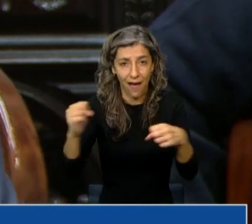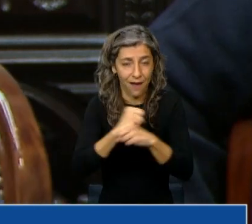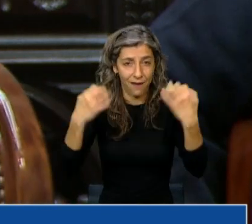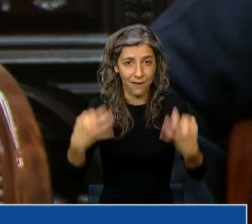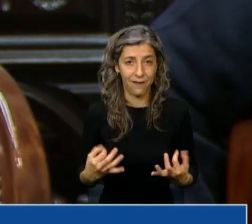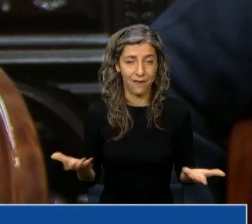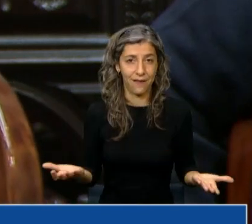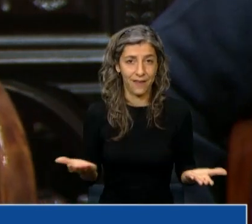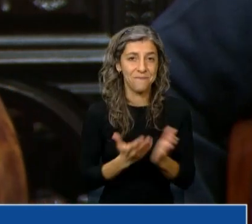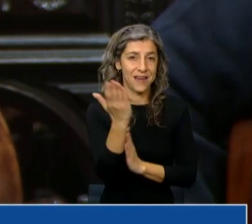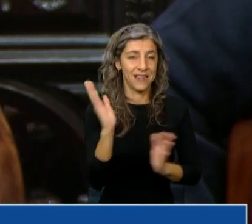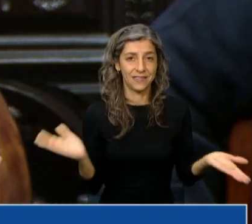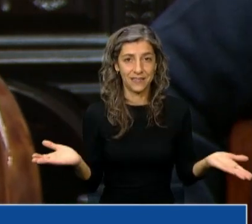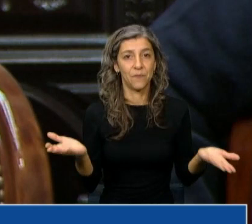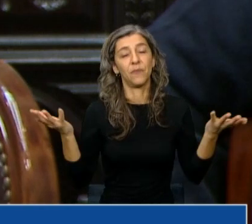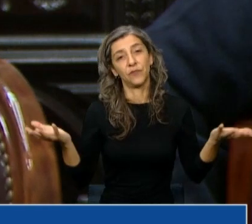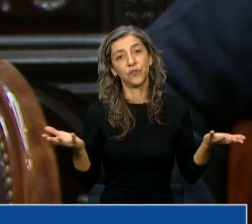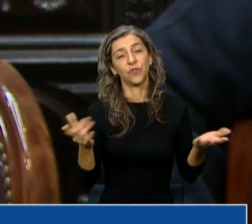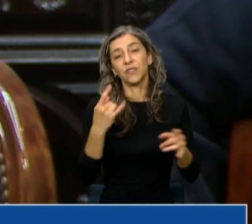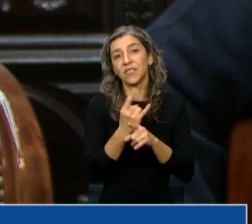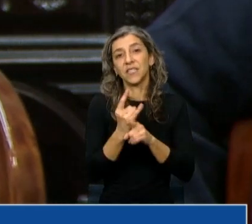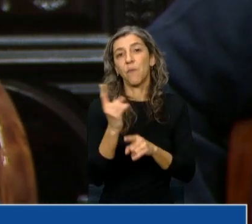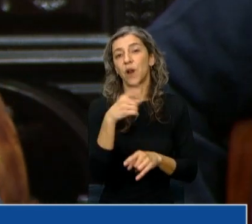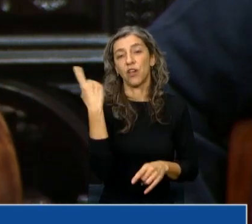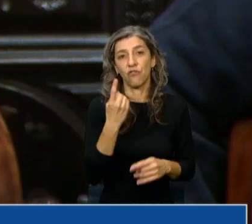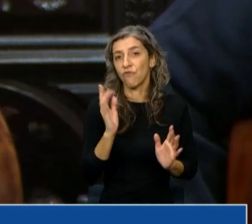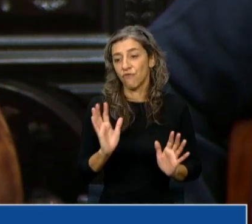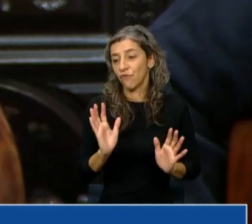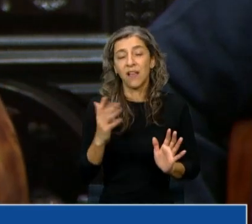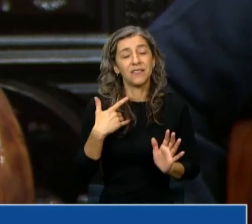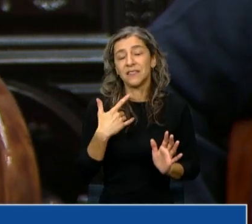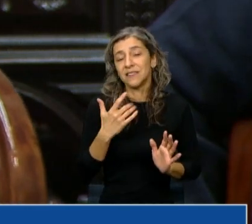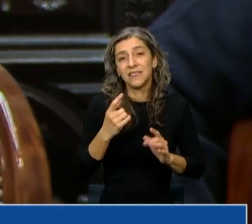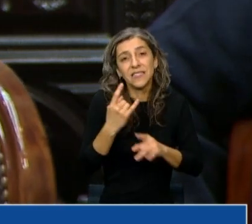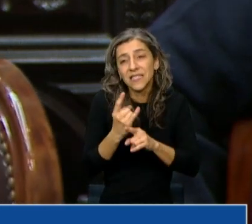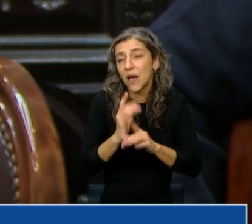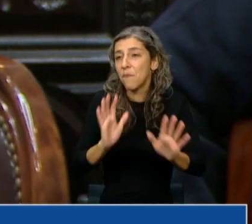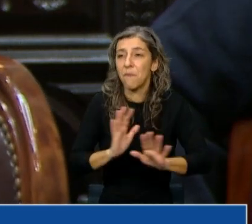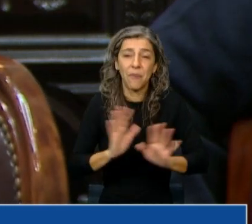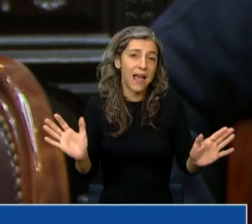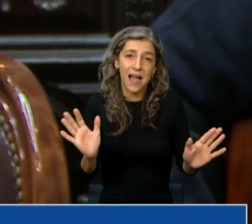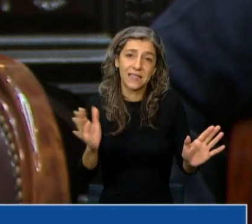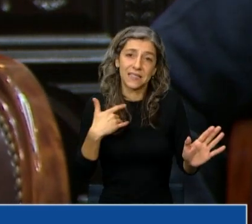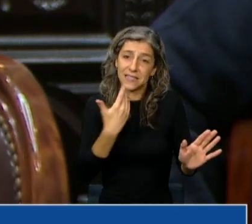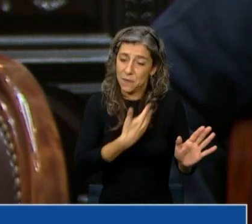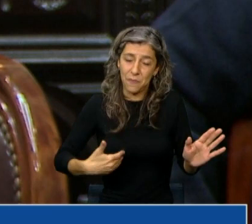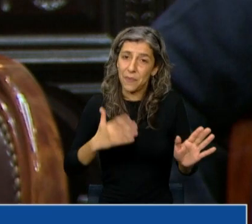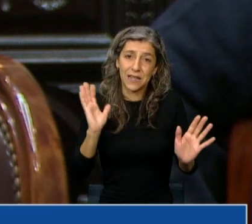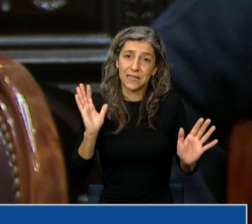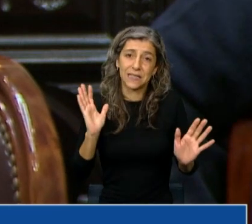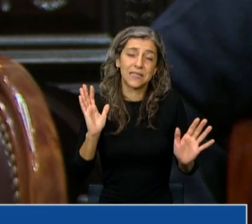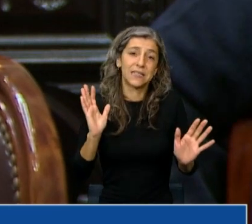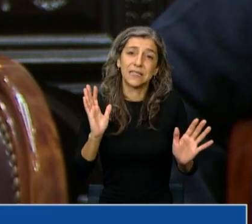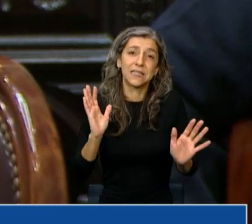Además, es consecuente con lo que siempre ha sostenido, porque su discurso ha ido en ese sentido y porque ha actuado en ese